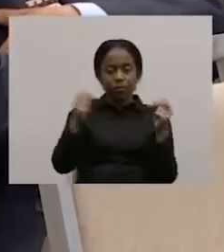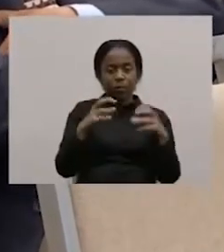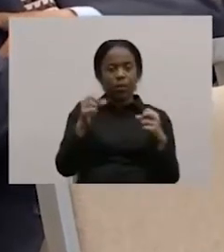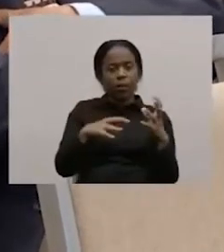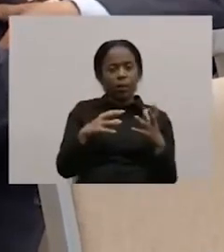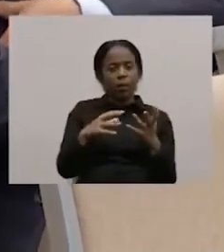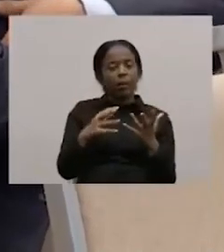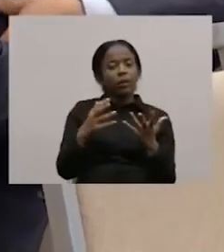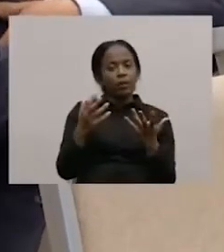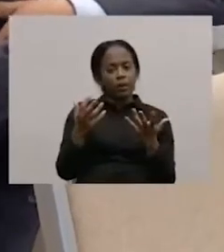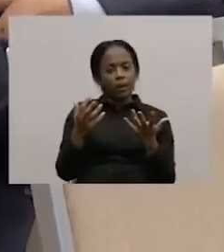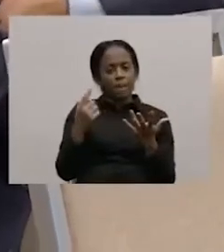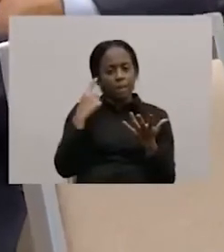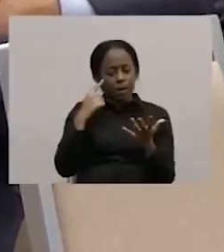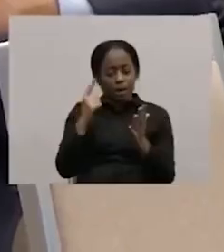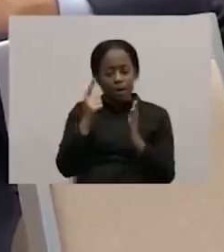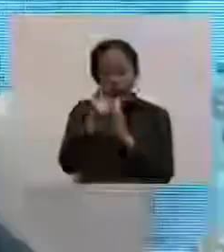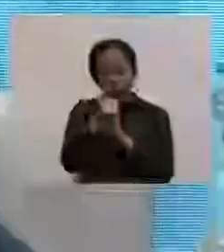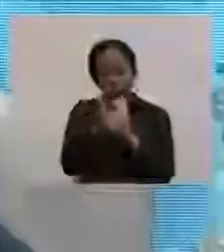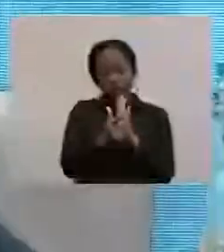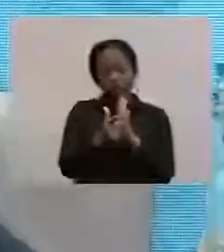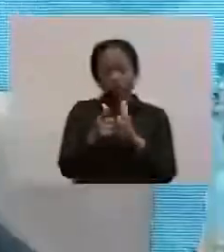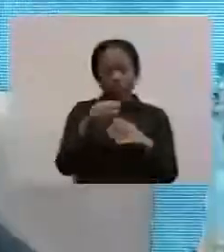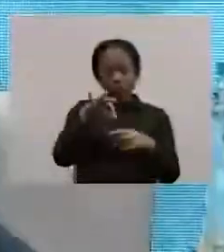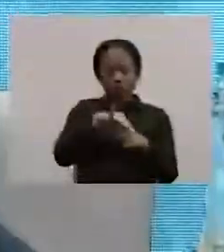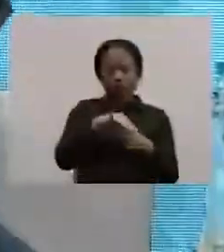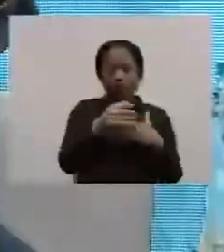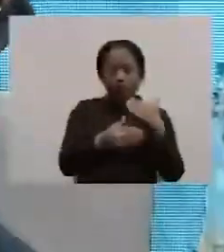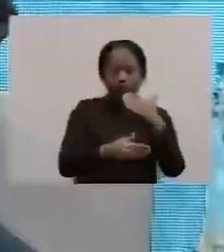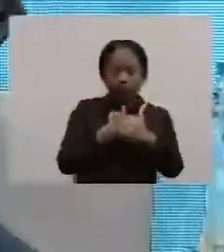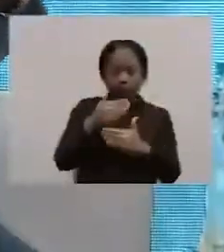una ley electoral